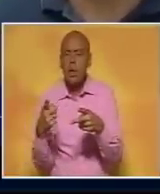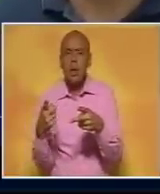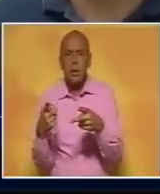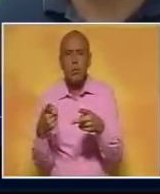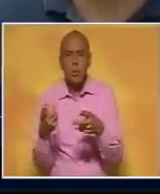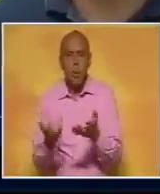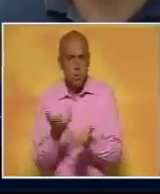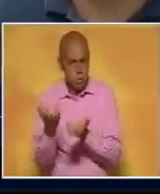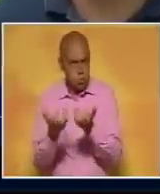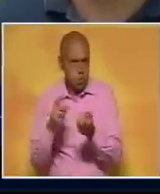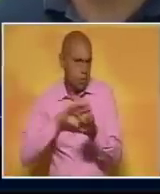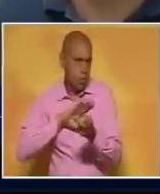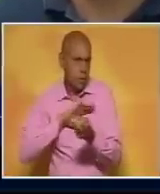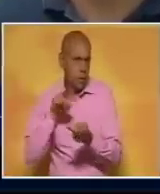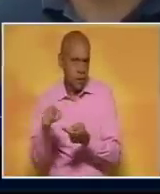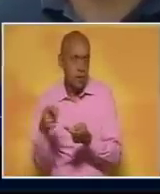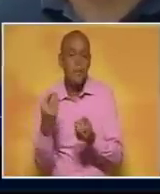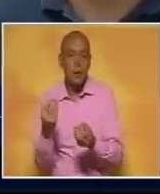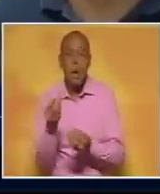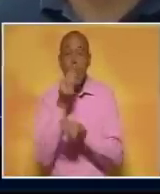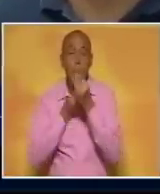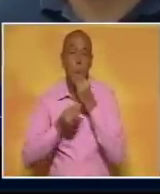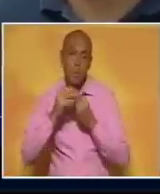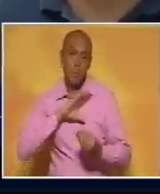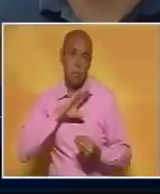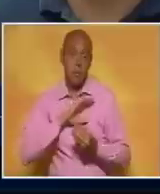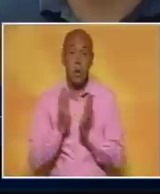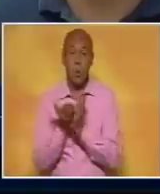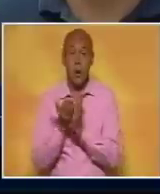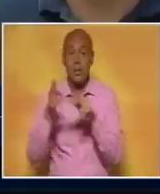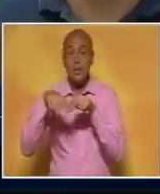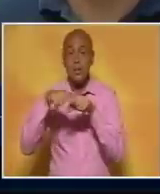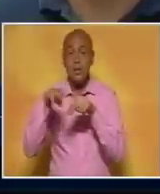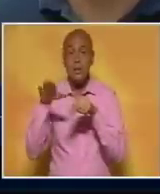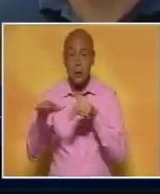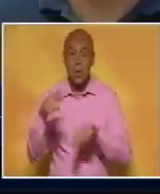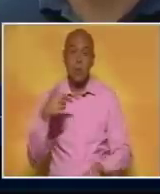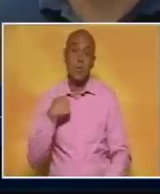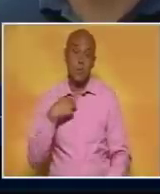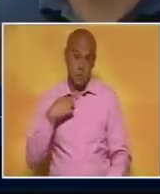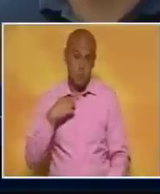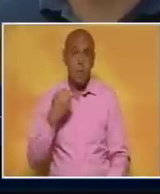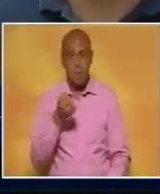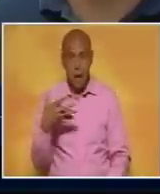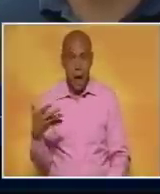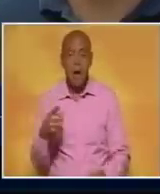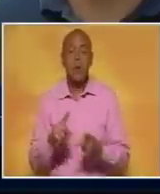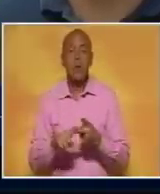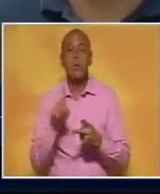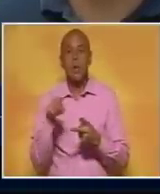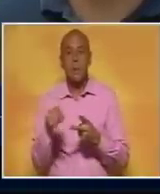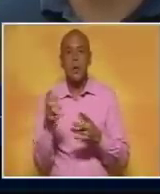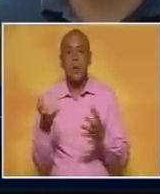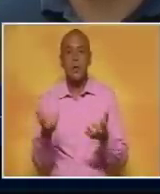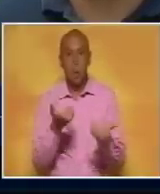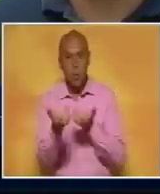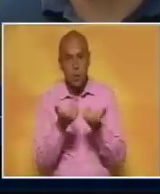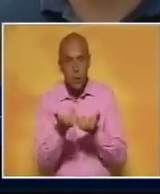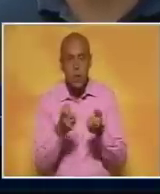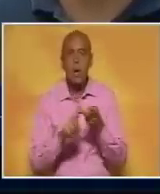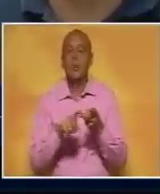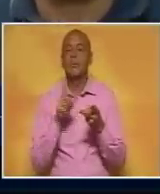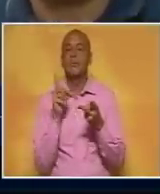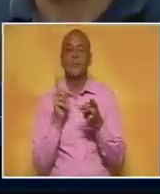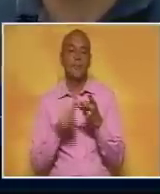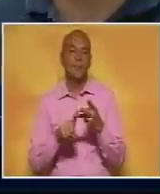Estos kits van para el sistema de alimentación escolar. Para el sistema de alimentación escolar, para las cocinas, para también lo que tenga